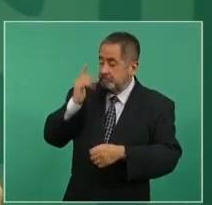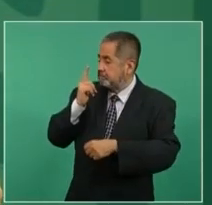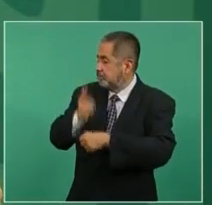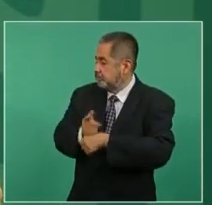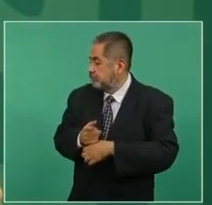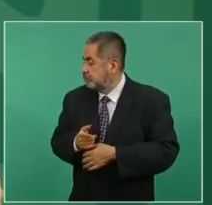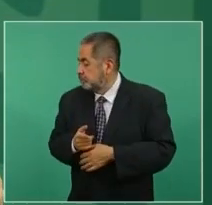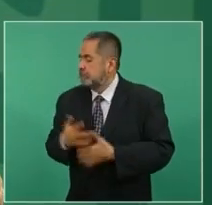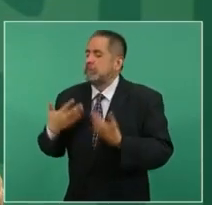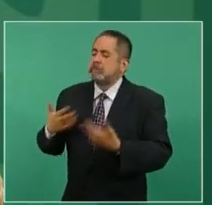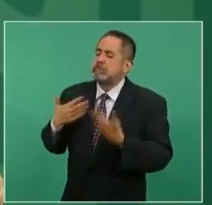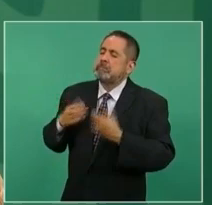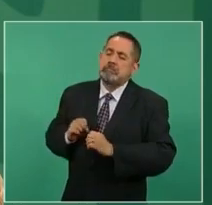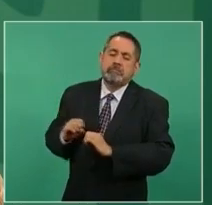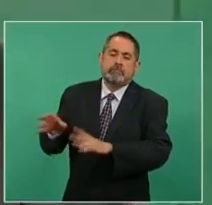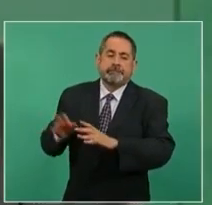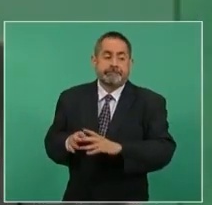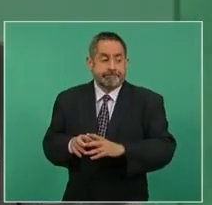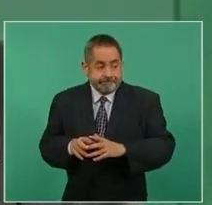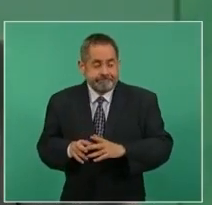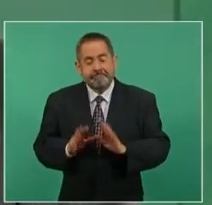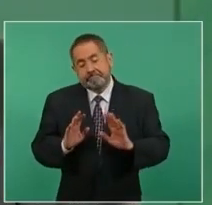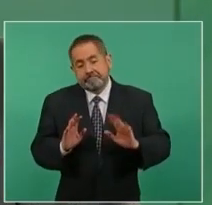y urgencia, que tendría alguna